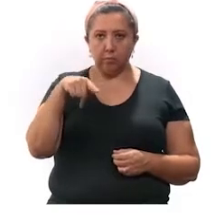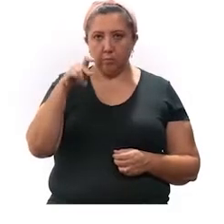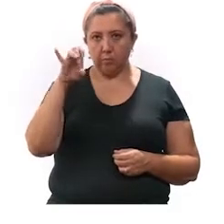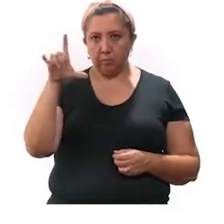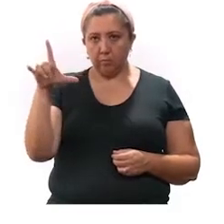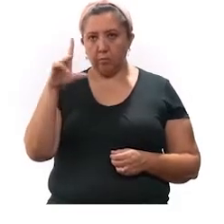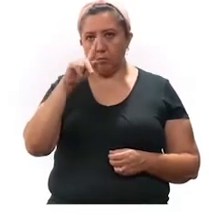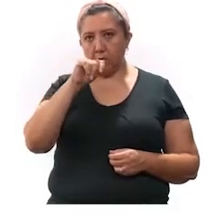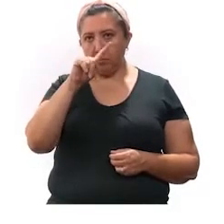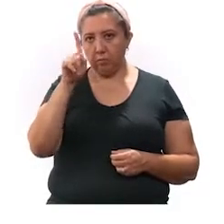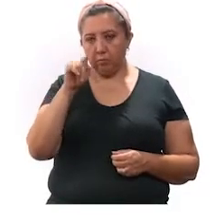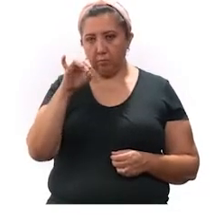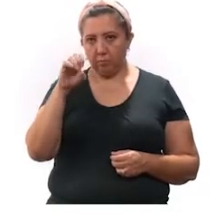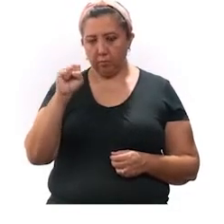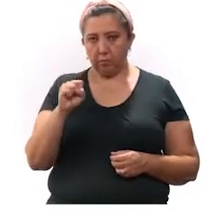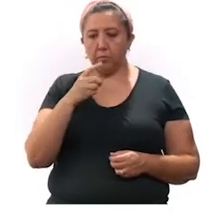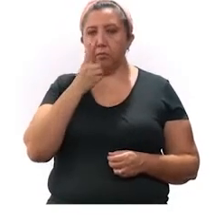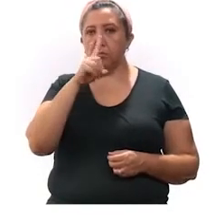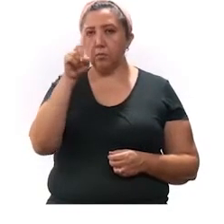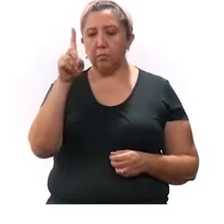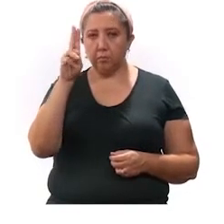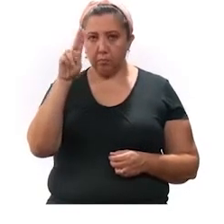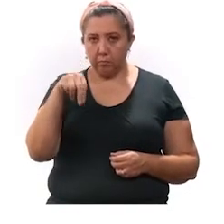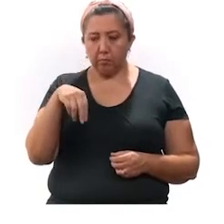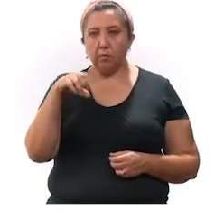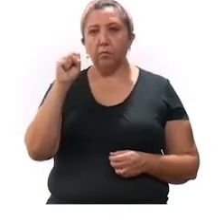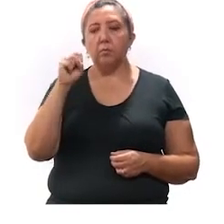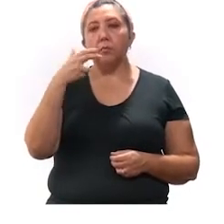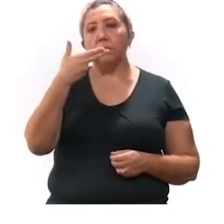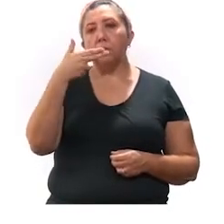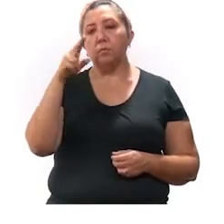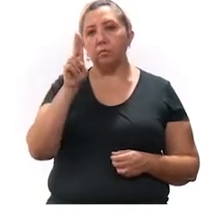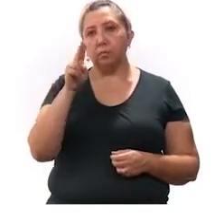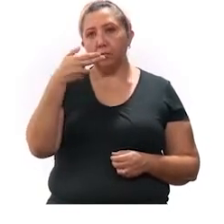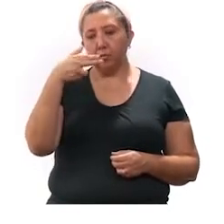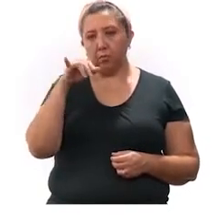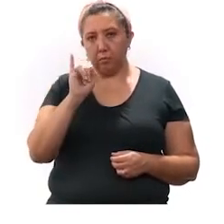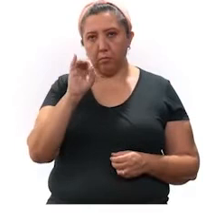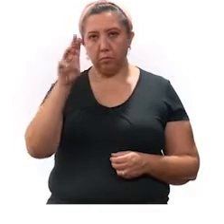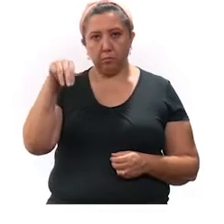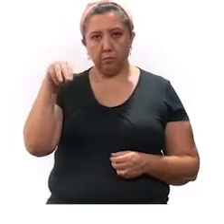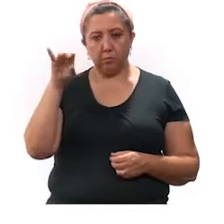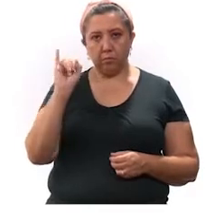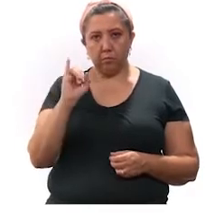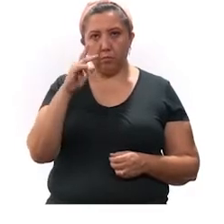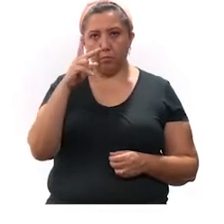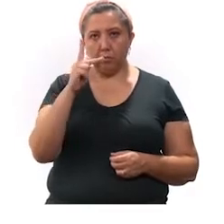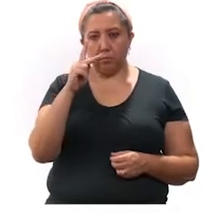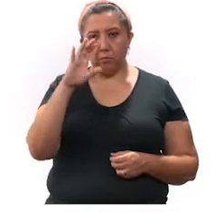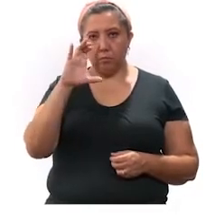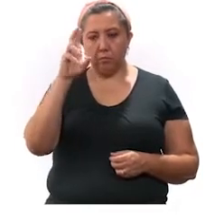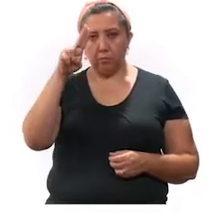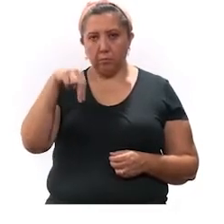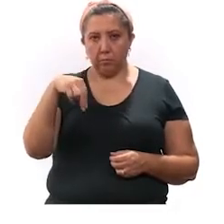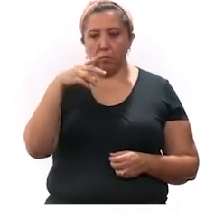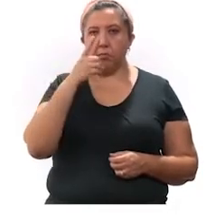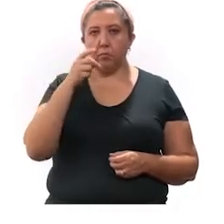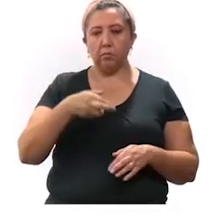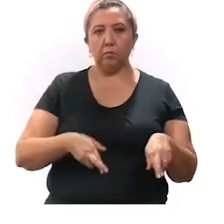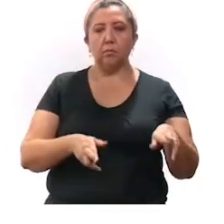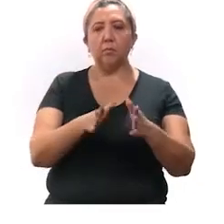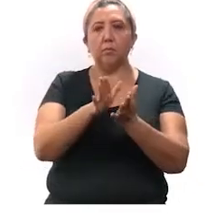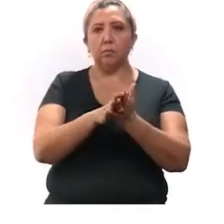Aquil, Buxot, Tzemul, Tzitzantún, Jují, Junugma, Maní, Opichén, Oxcutzcap,